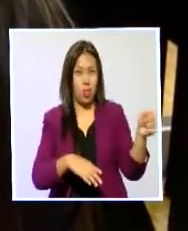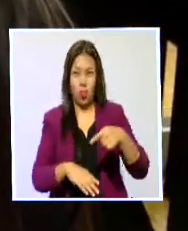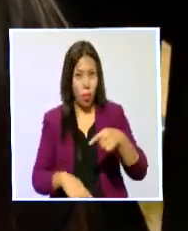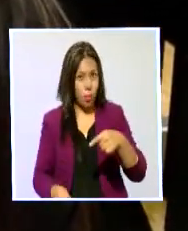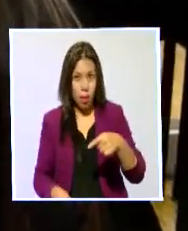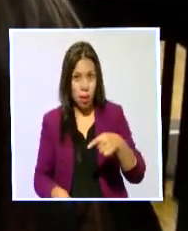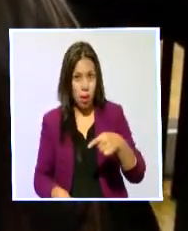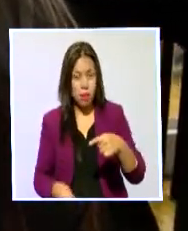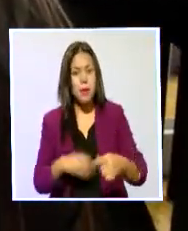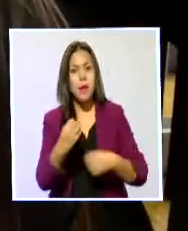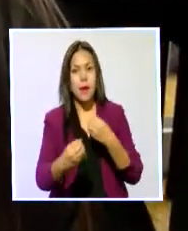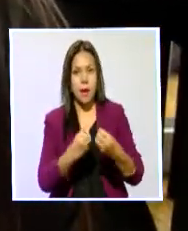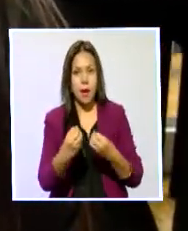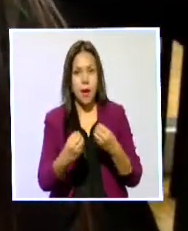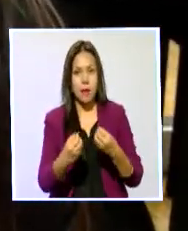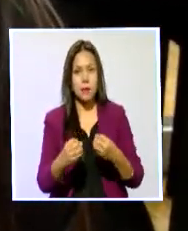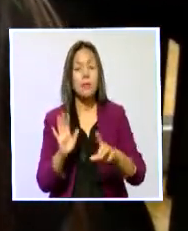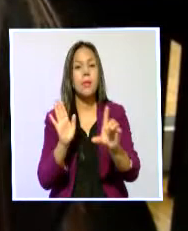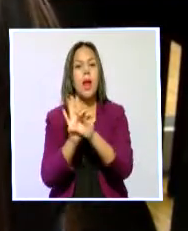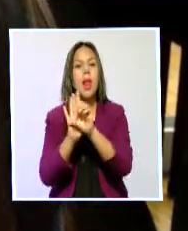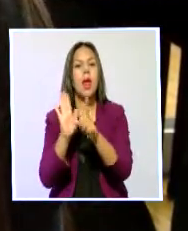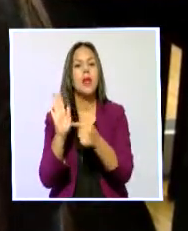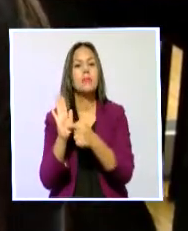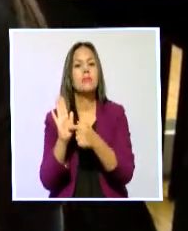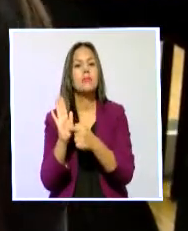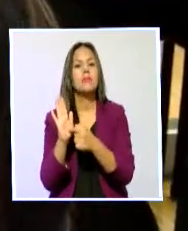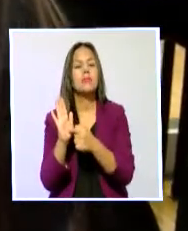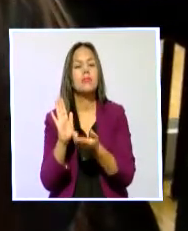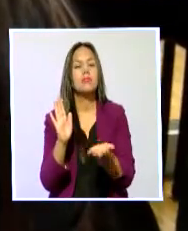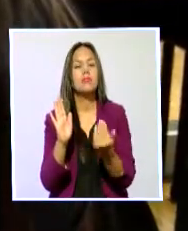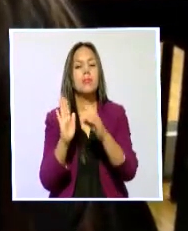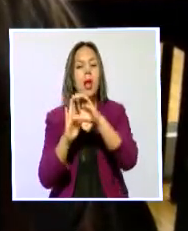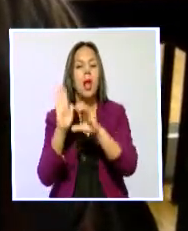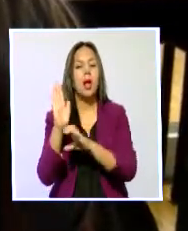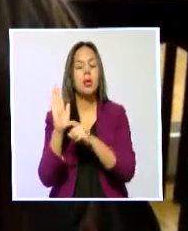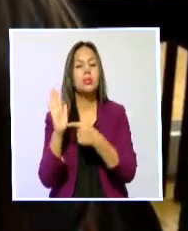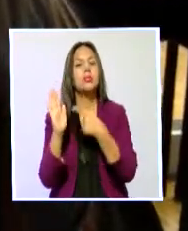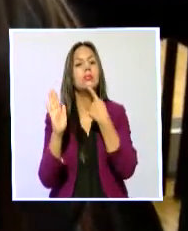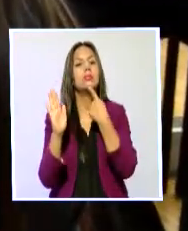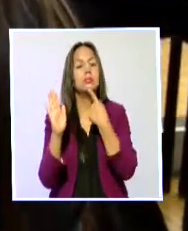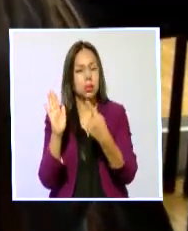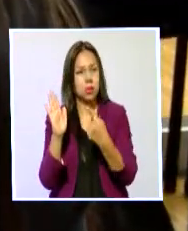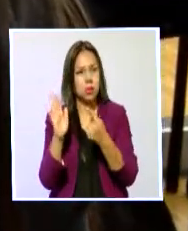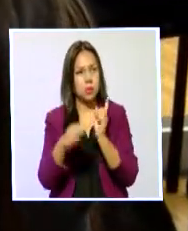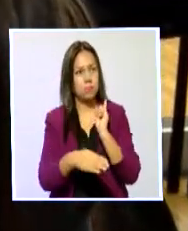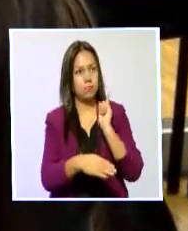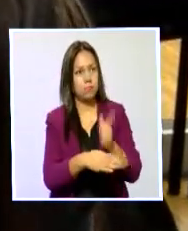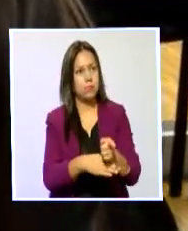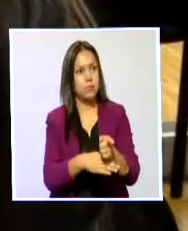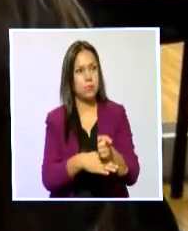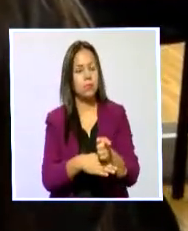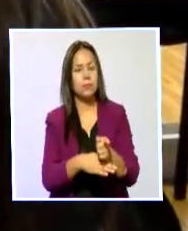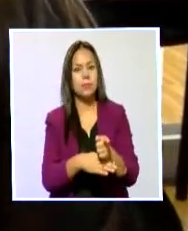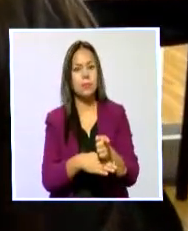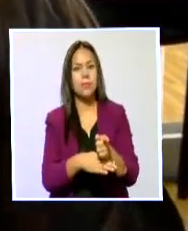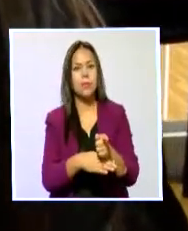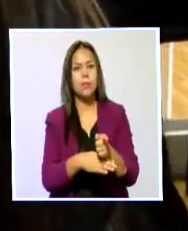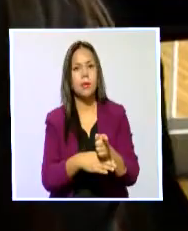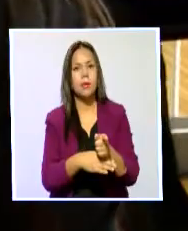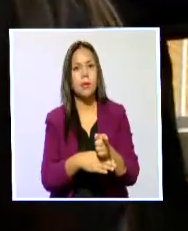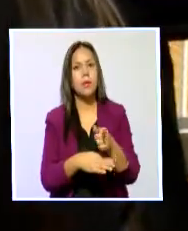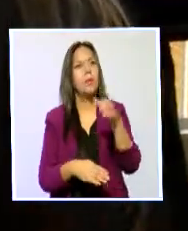tendrá que someterse a lo que exige la ley en nuestra Constitución de la República del Ecuador. En este caso, pues, sería